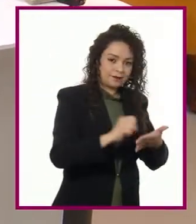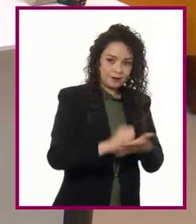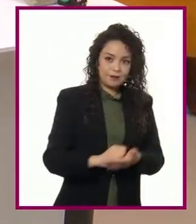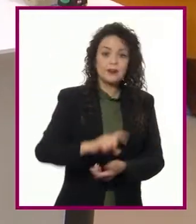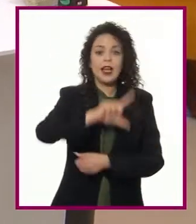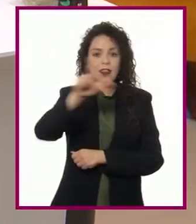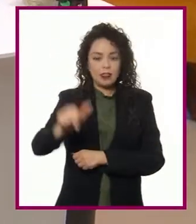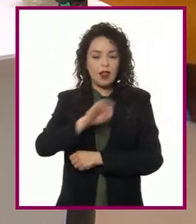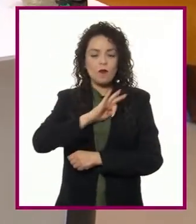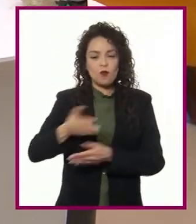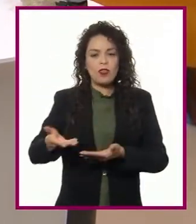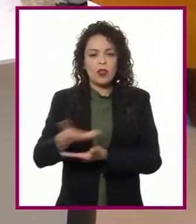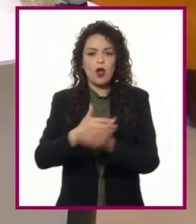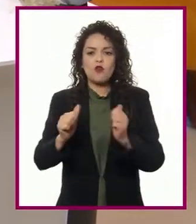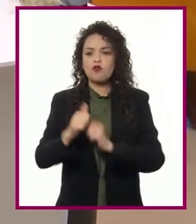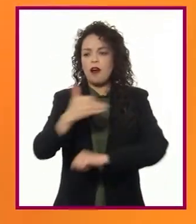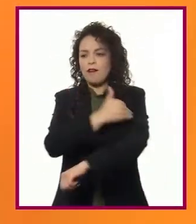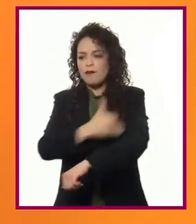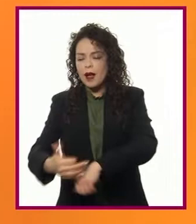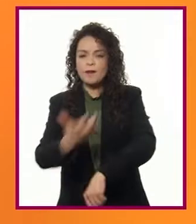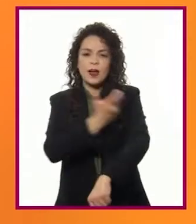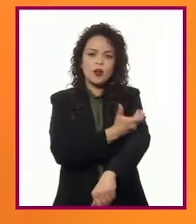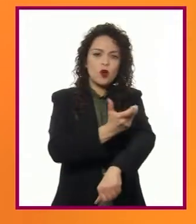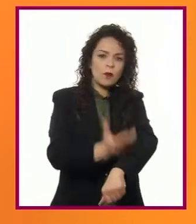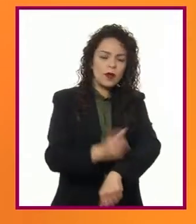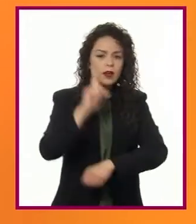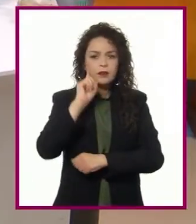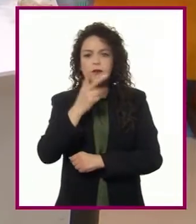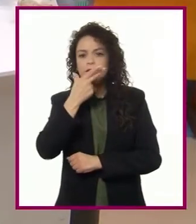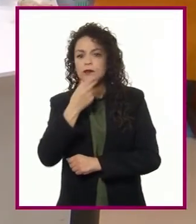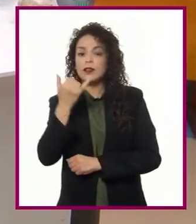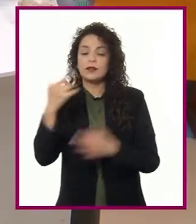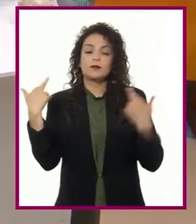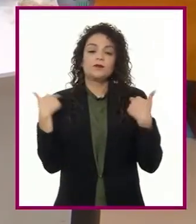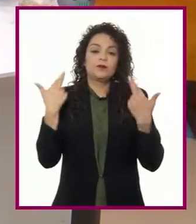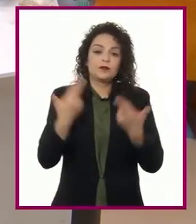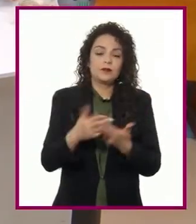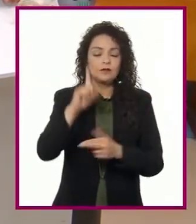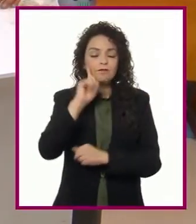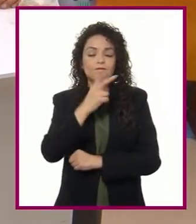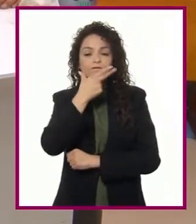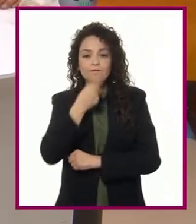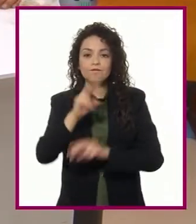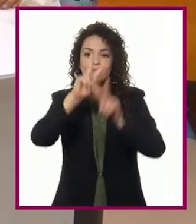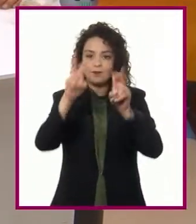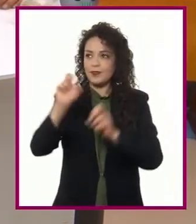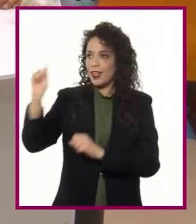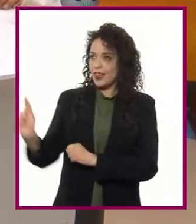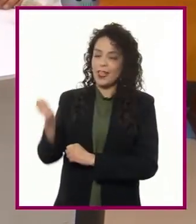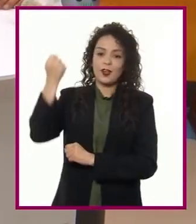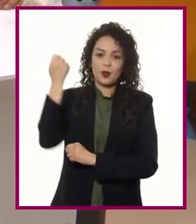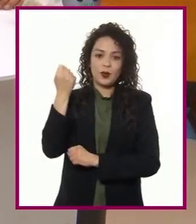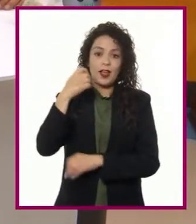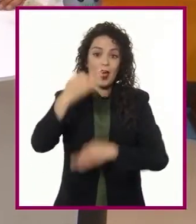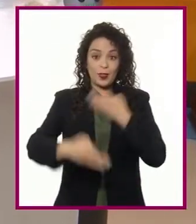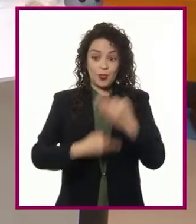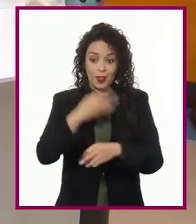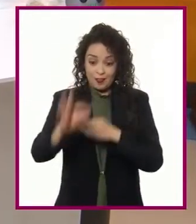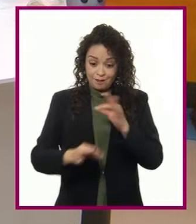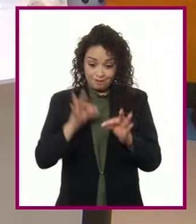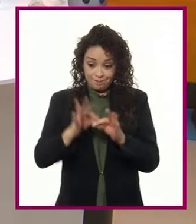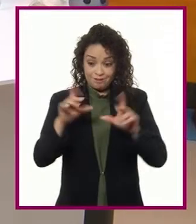sus familiares, compañeras, compañeros y con su profesora o profesor de tecnología. ¿Todas y todos